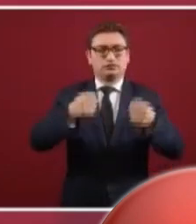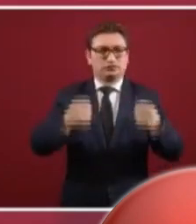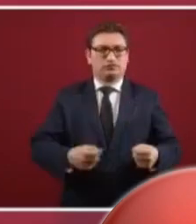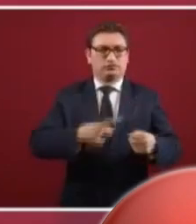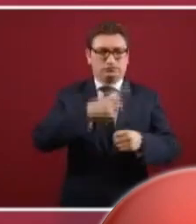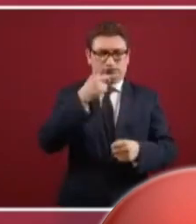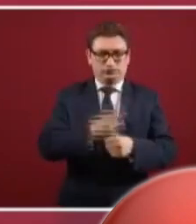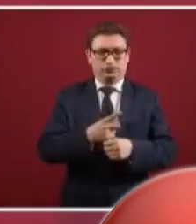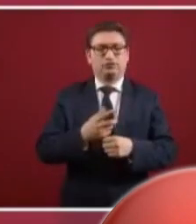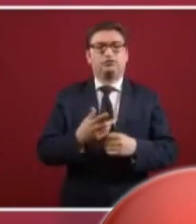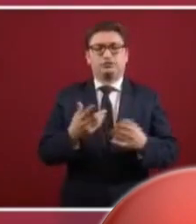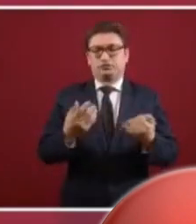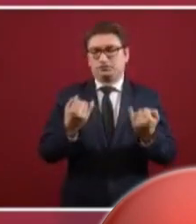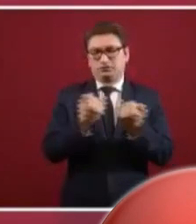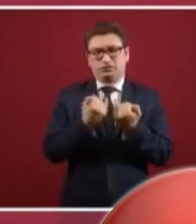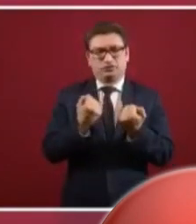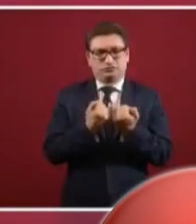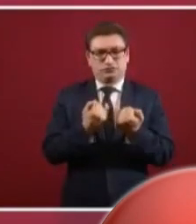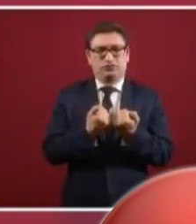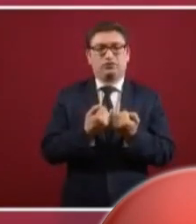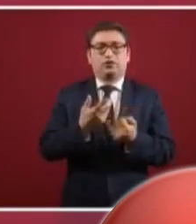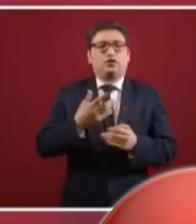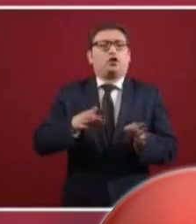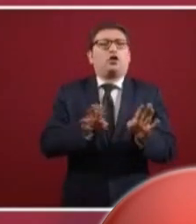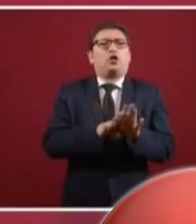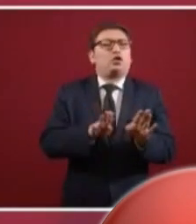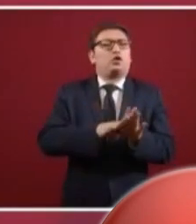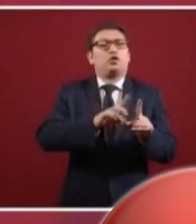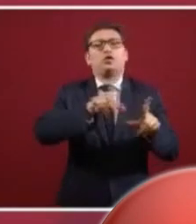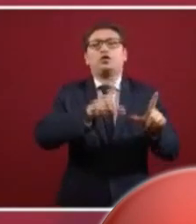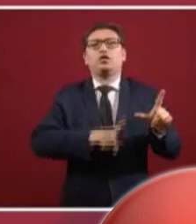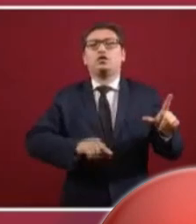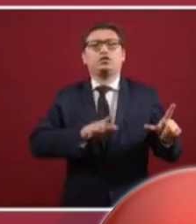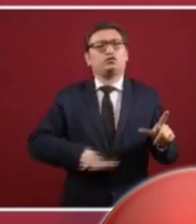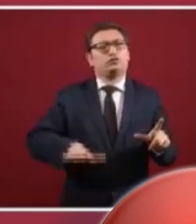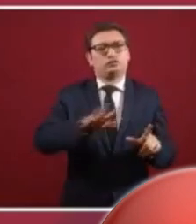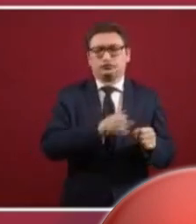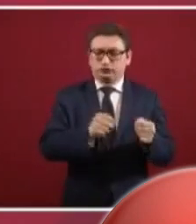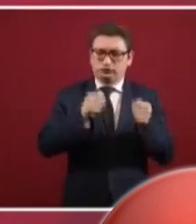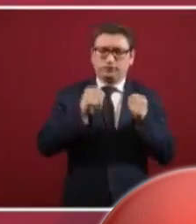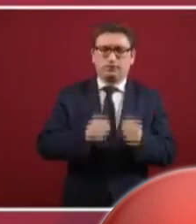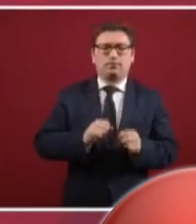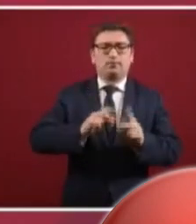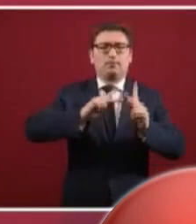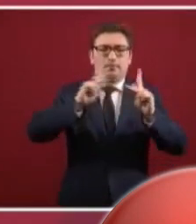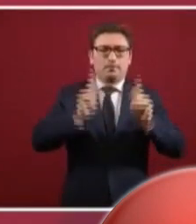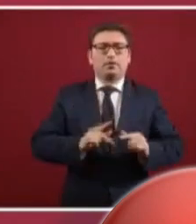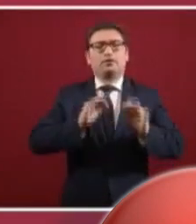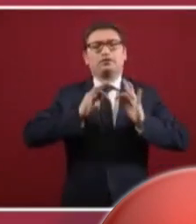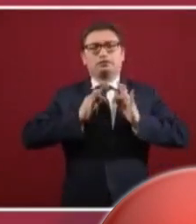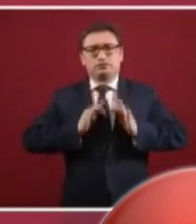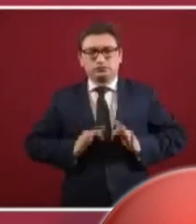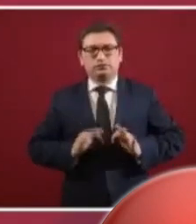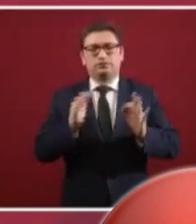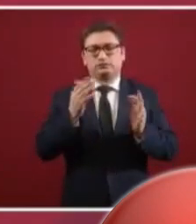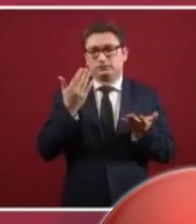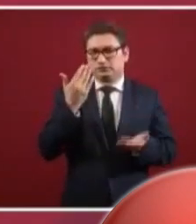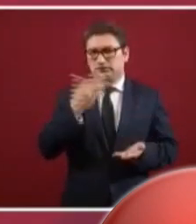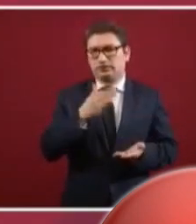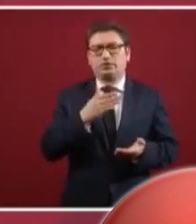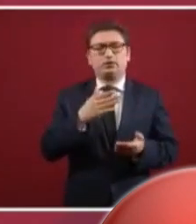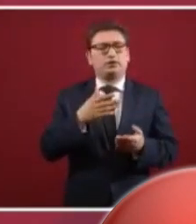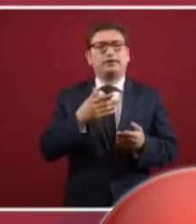seguridad, es cómo garantizar la paz, la tranquilidad, atendiendo las causas